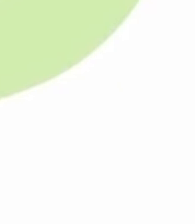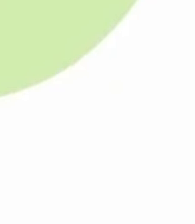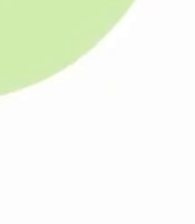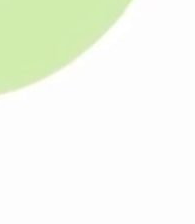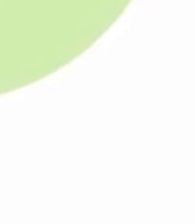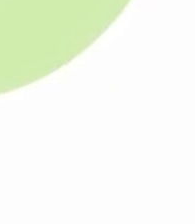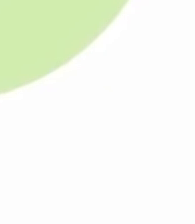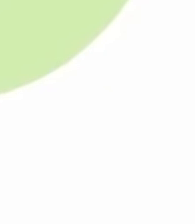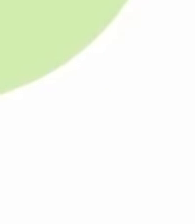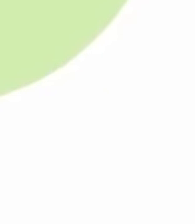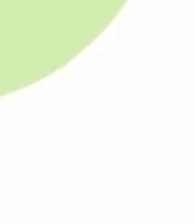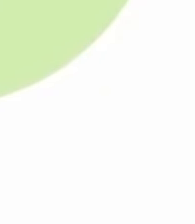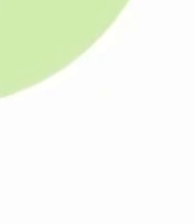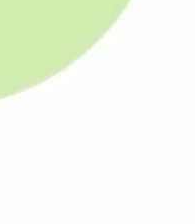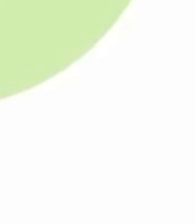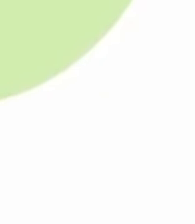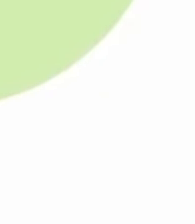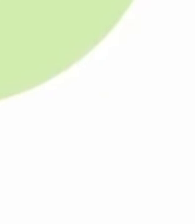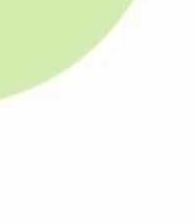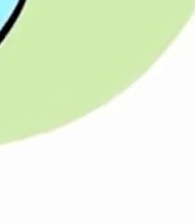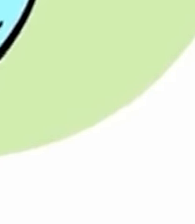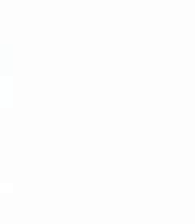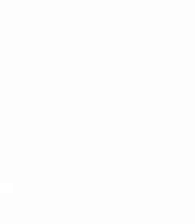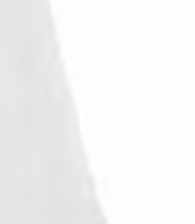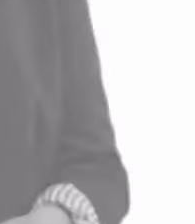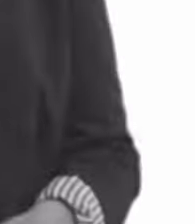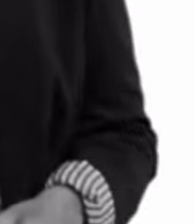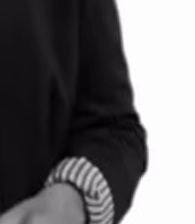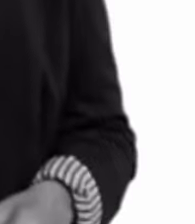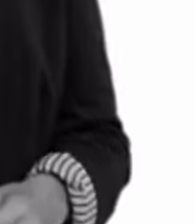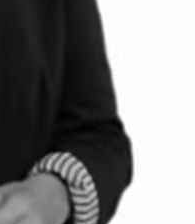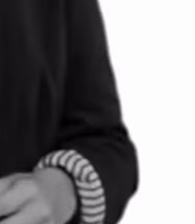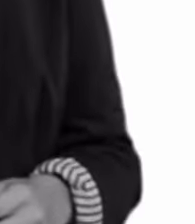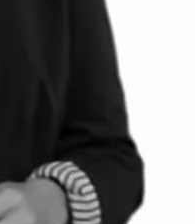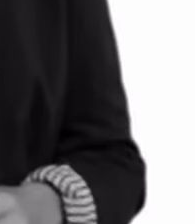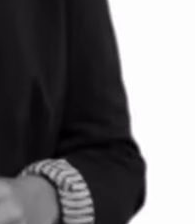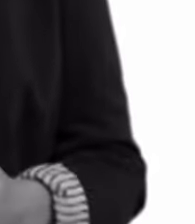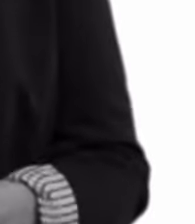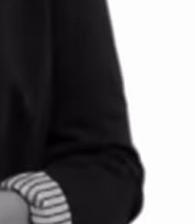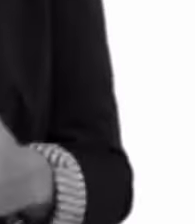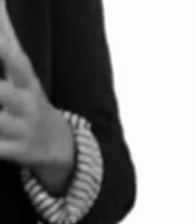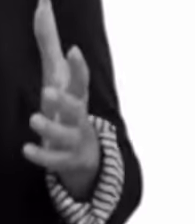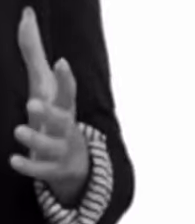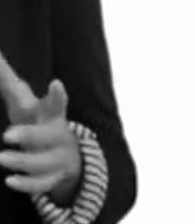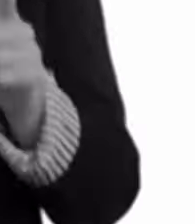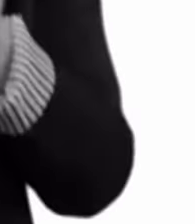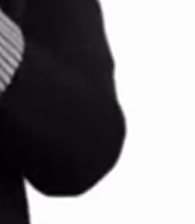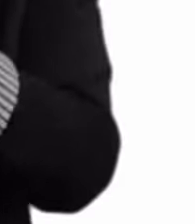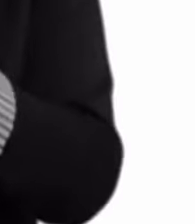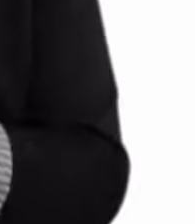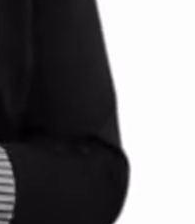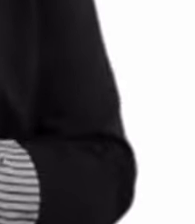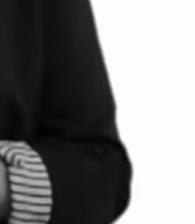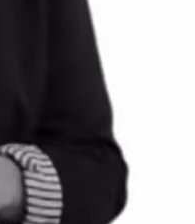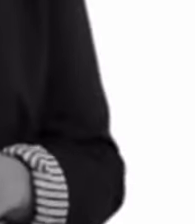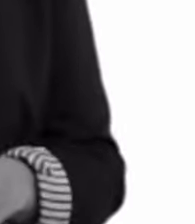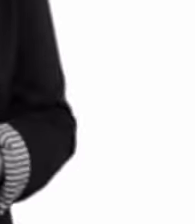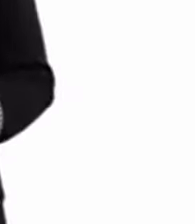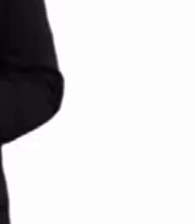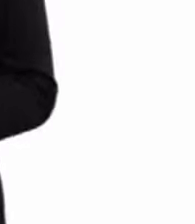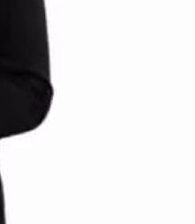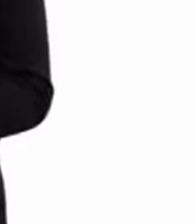techos, drenes, alcantarillados y ríos. Identifica y señaliza las rutas de evacuación y zonas